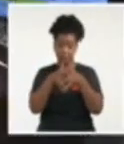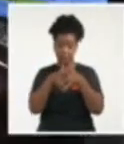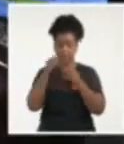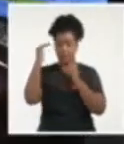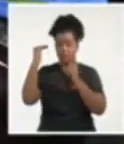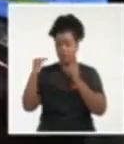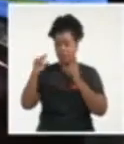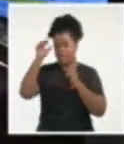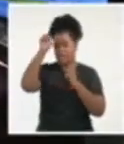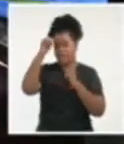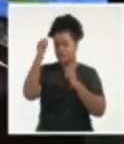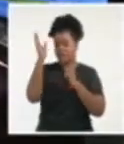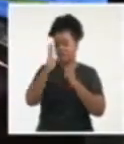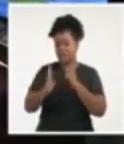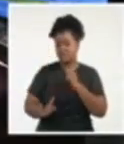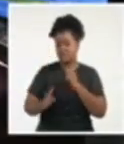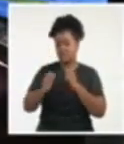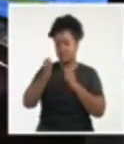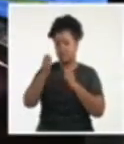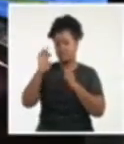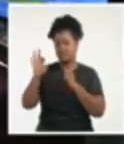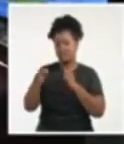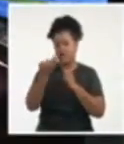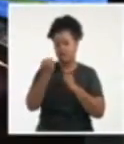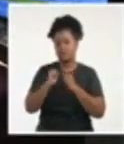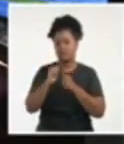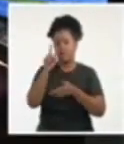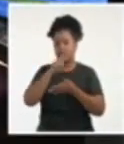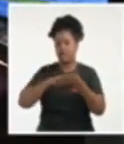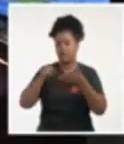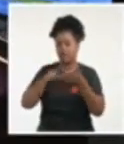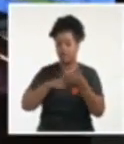Brasil, Francia, Rusia, Reino Unido, Argentina. Y